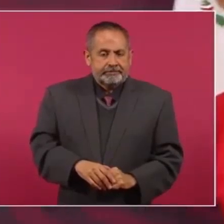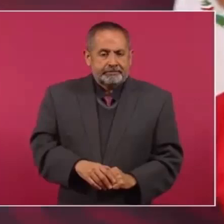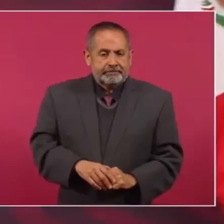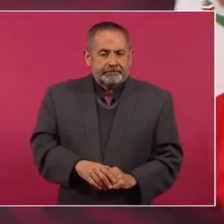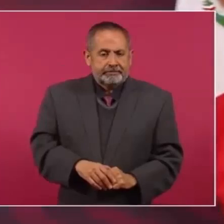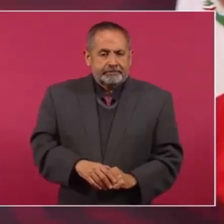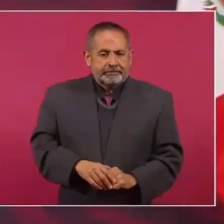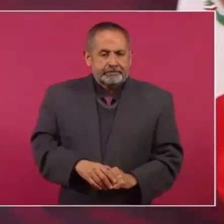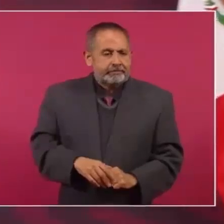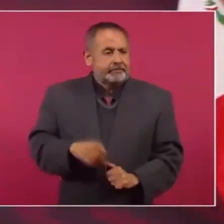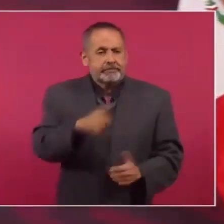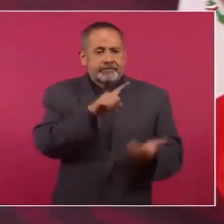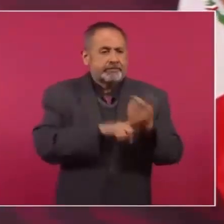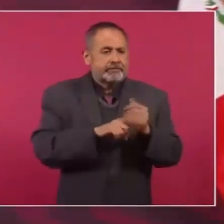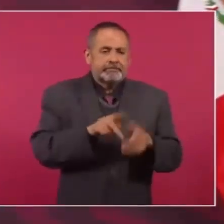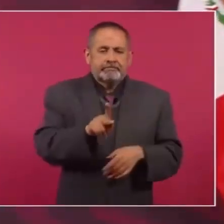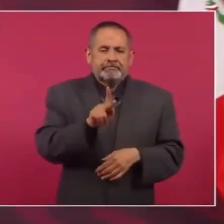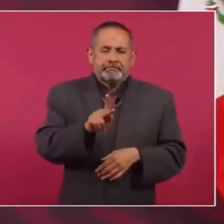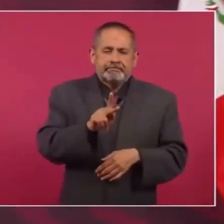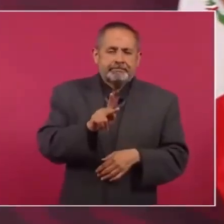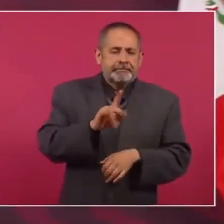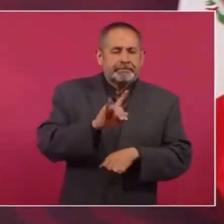se disfrazan de demócratas,